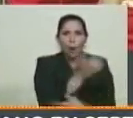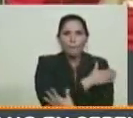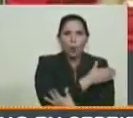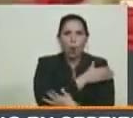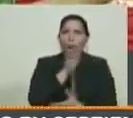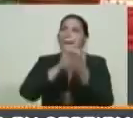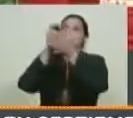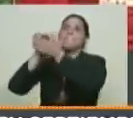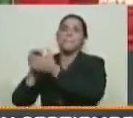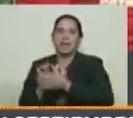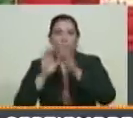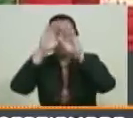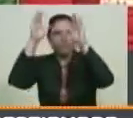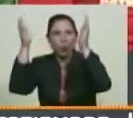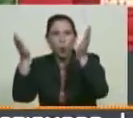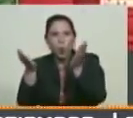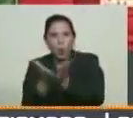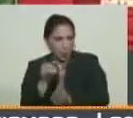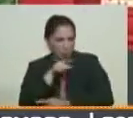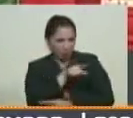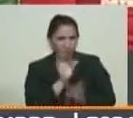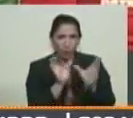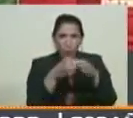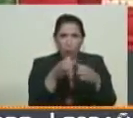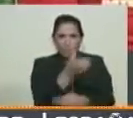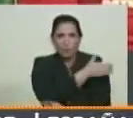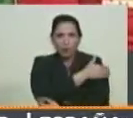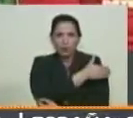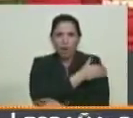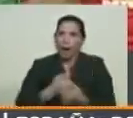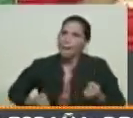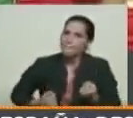mundo, esa derecha con